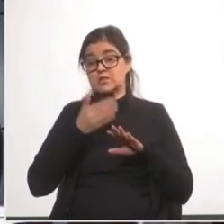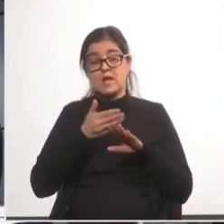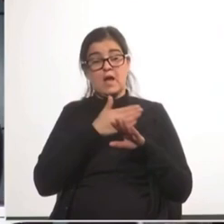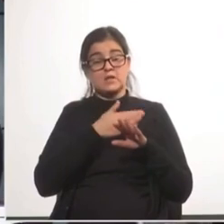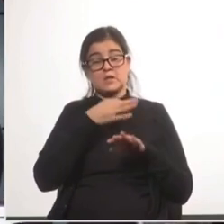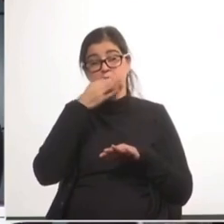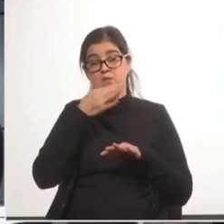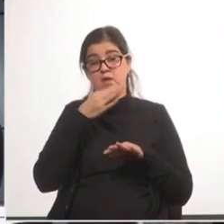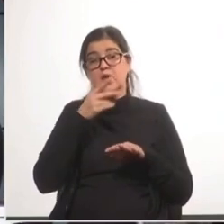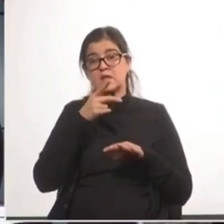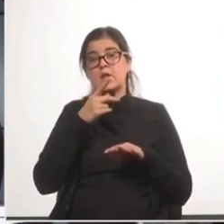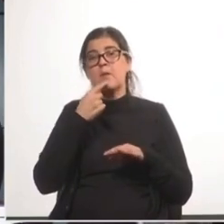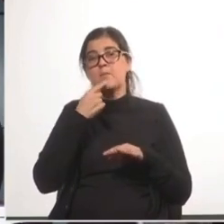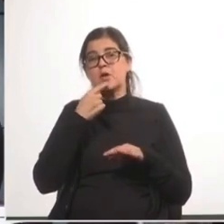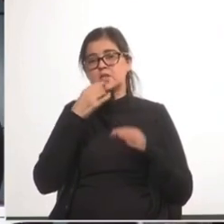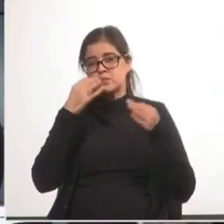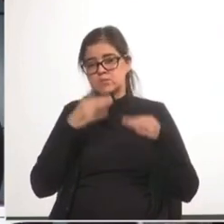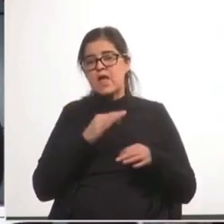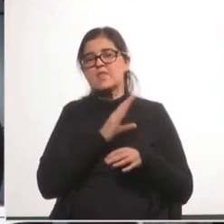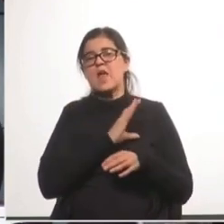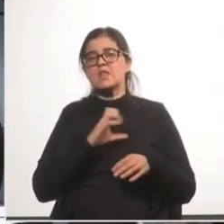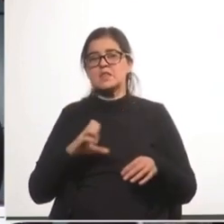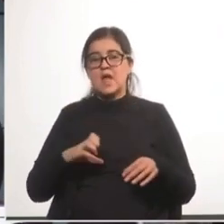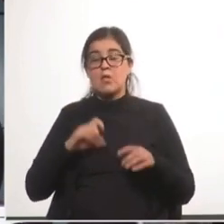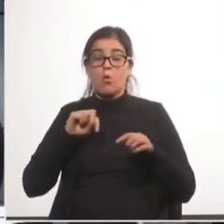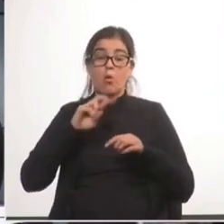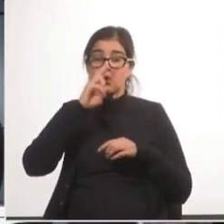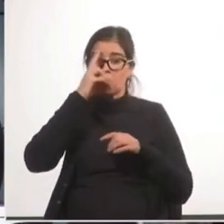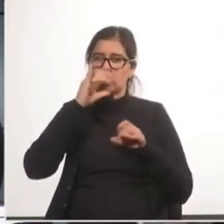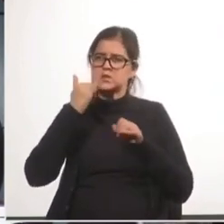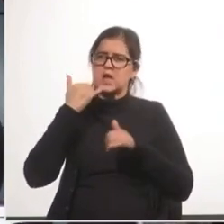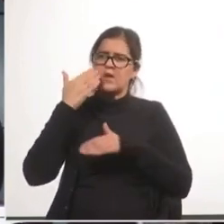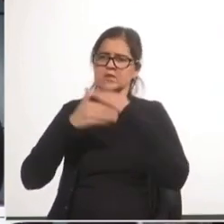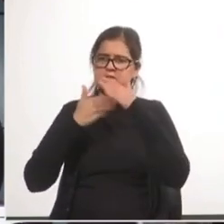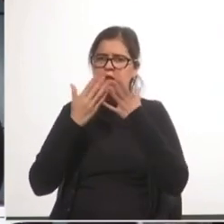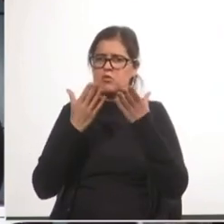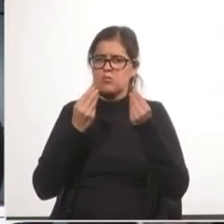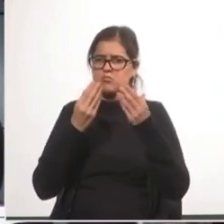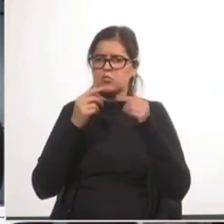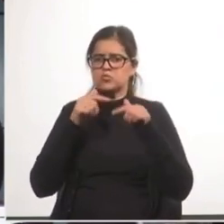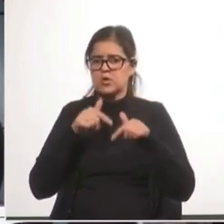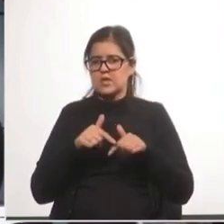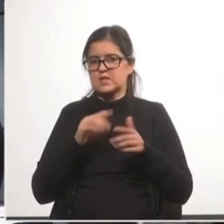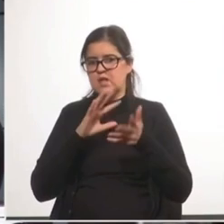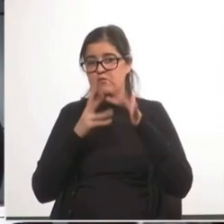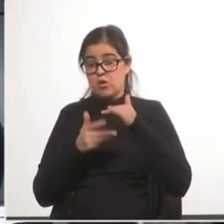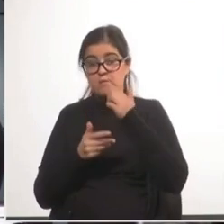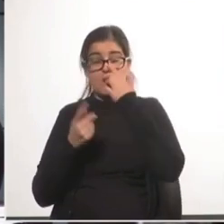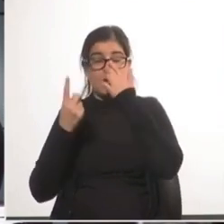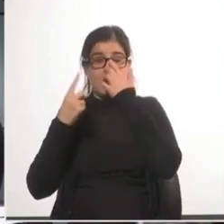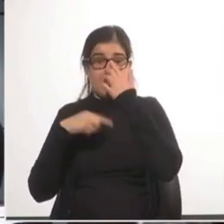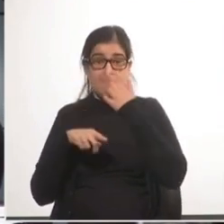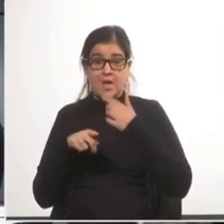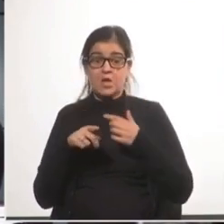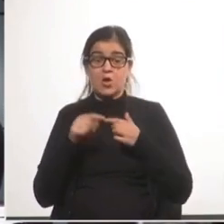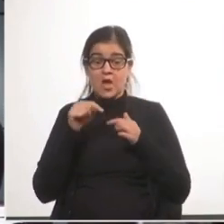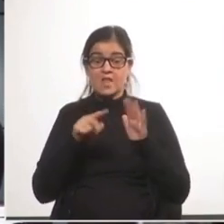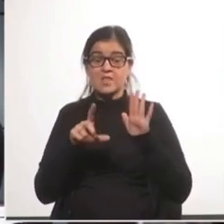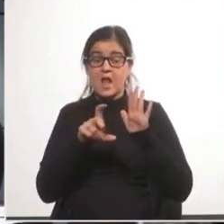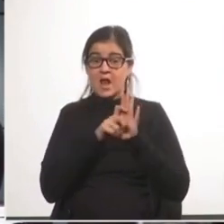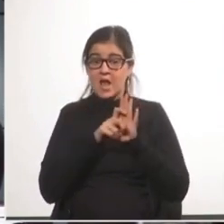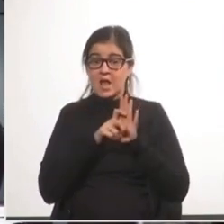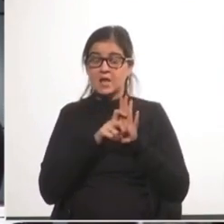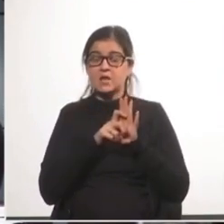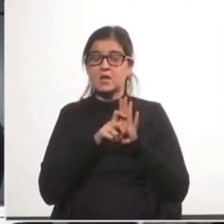hicieron notar, deben ser políticas de Estado. Uruguay ha avanzado mucho en ese camino, pero esta ley va